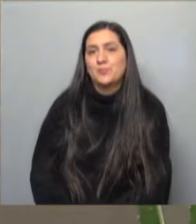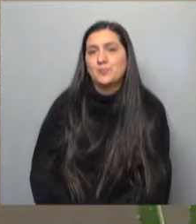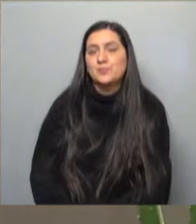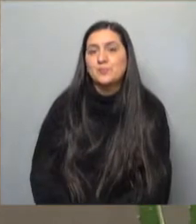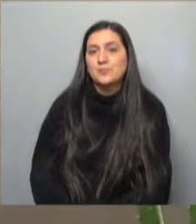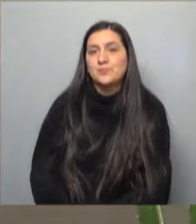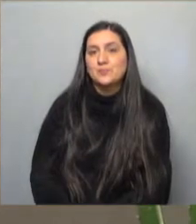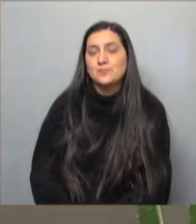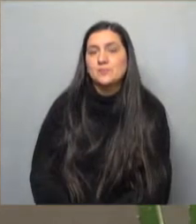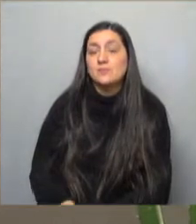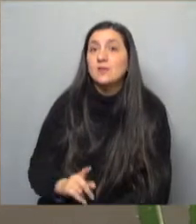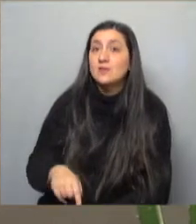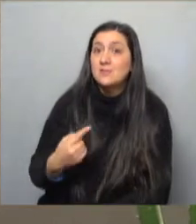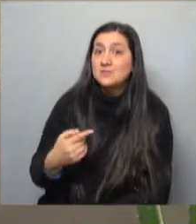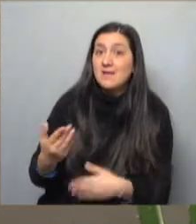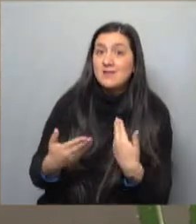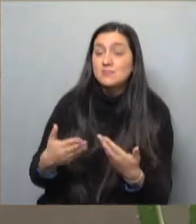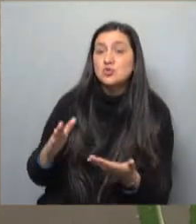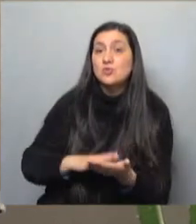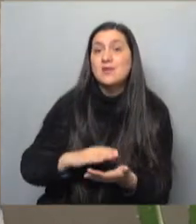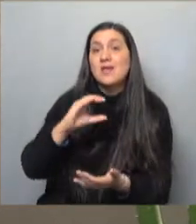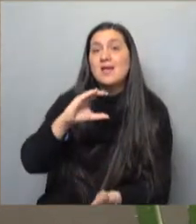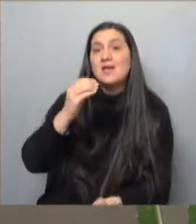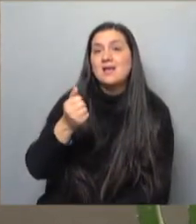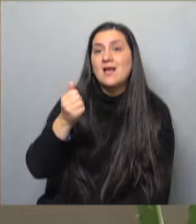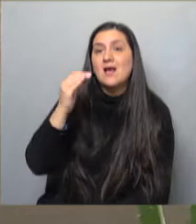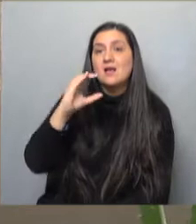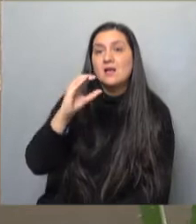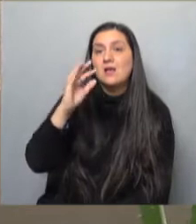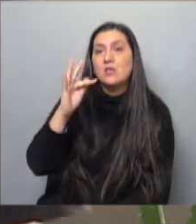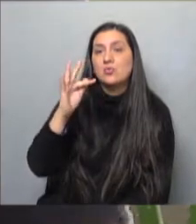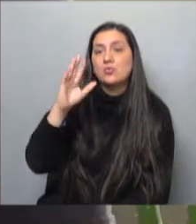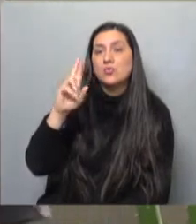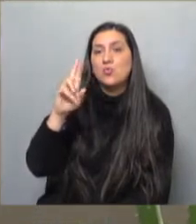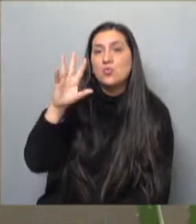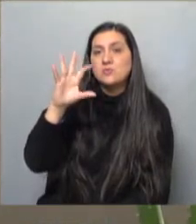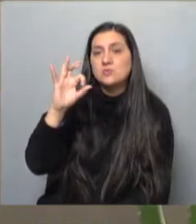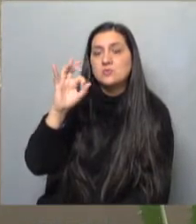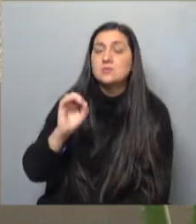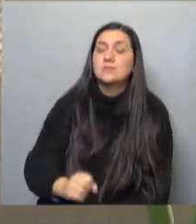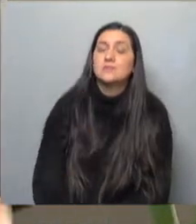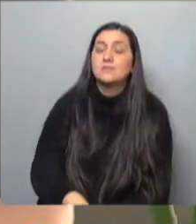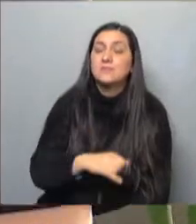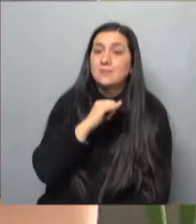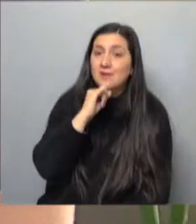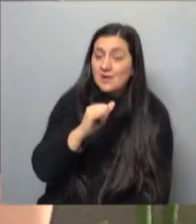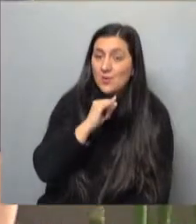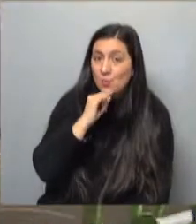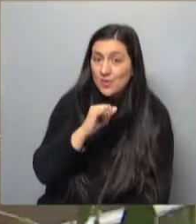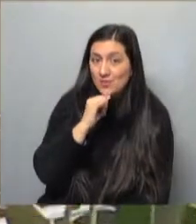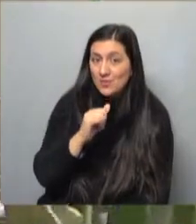Bien. Después vamos a venir a hablar de cactus, de eso seguramente vamos a poder dedicarle más tiempo. Te cuento que tiene... Chica, los